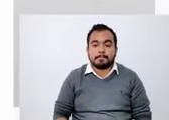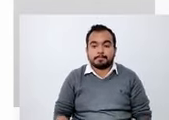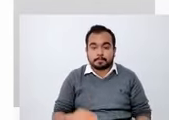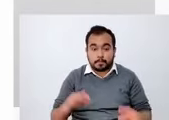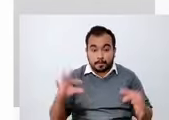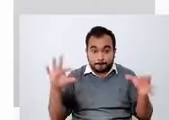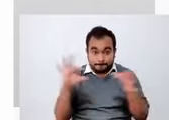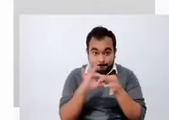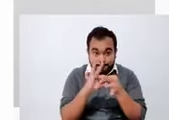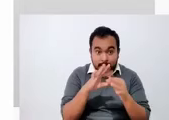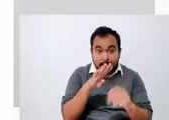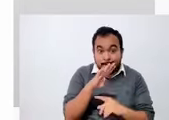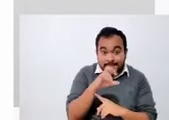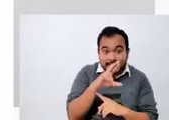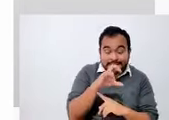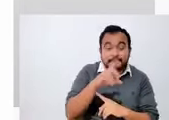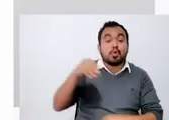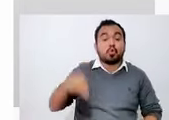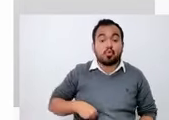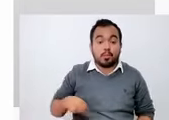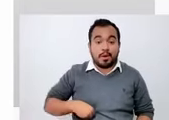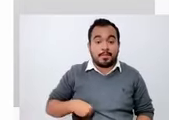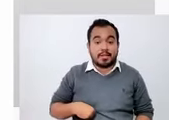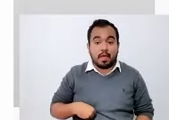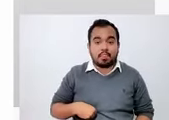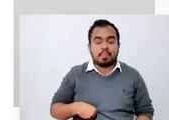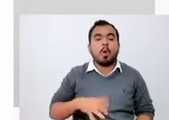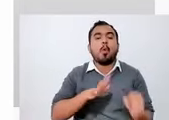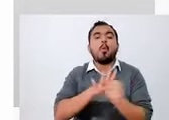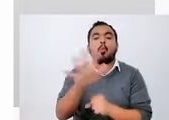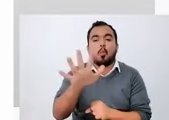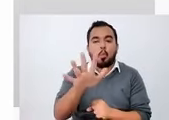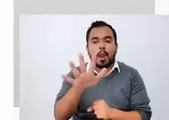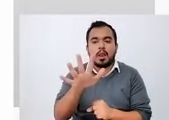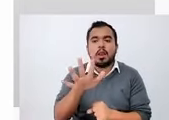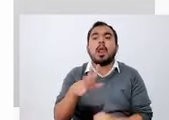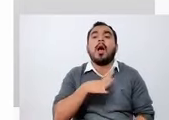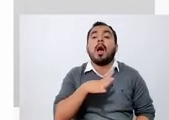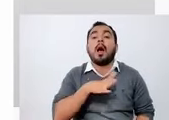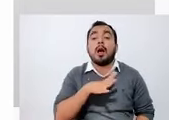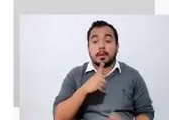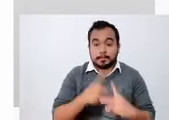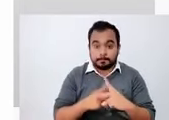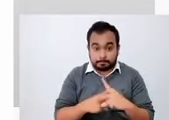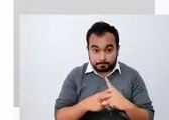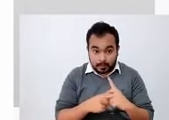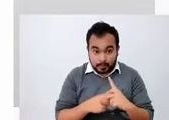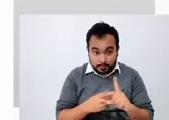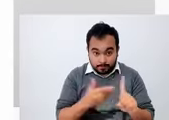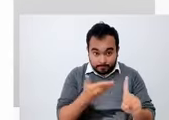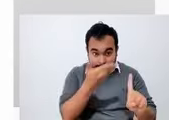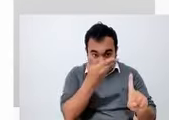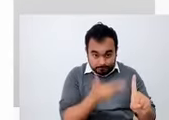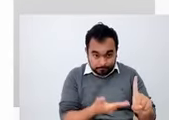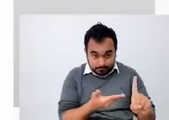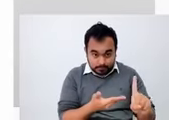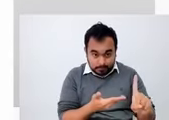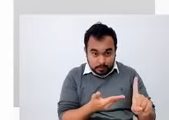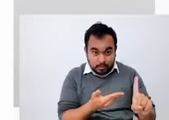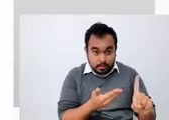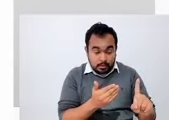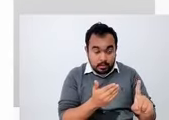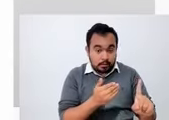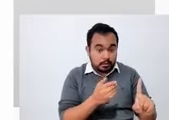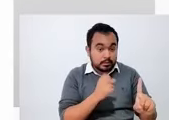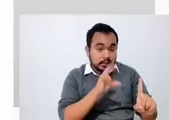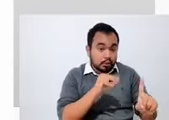merecimiento y la culpabilidad. La teoría penal contemporánea establece que el merecimiento es un límite, pero no un fundamento. Eso significa que